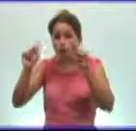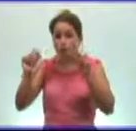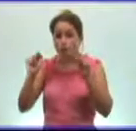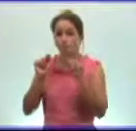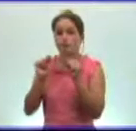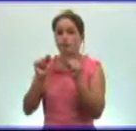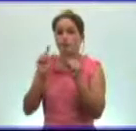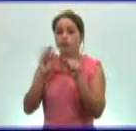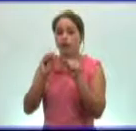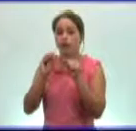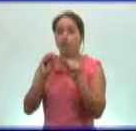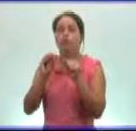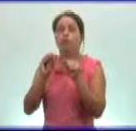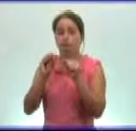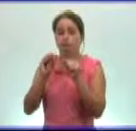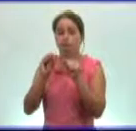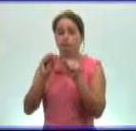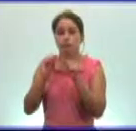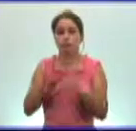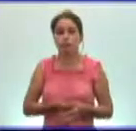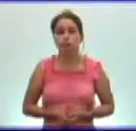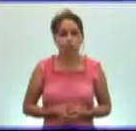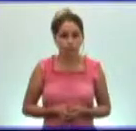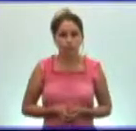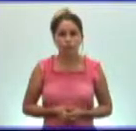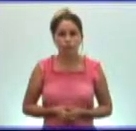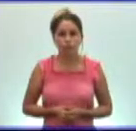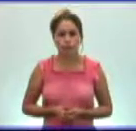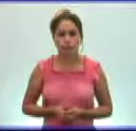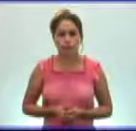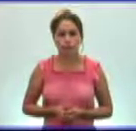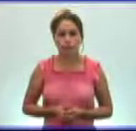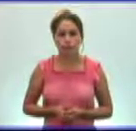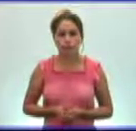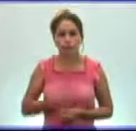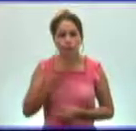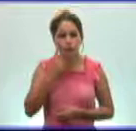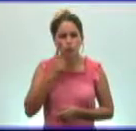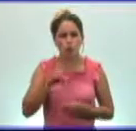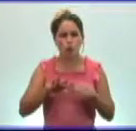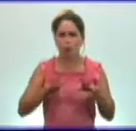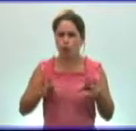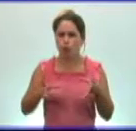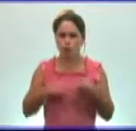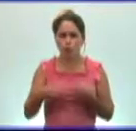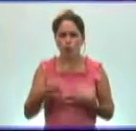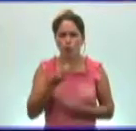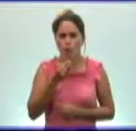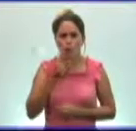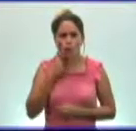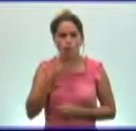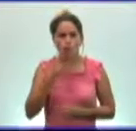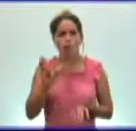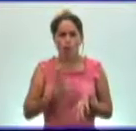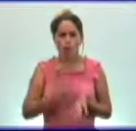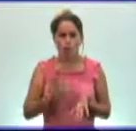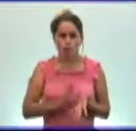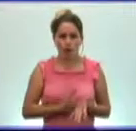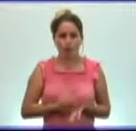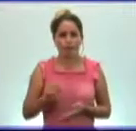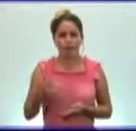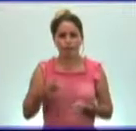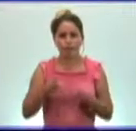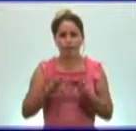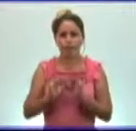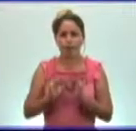me identifica el número de oxidación que presenta ese metal. Esto podemos encontrarlo en el libro de texto de 10º grado, en